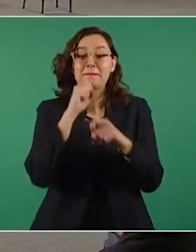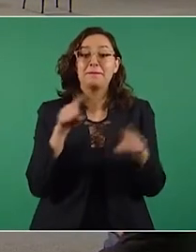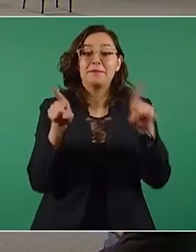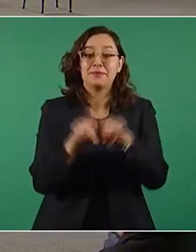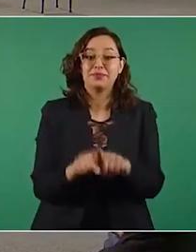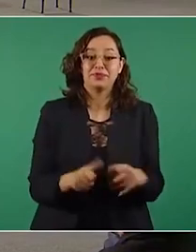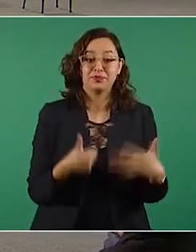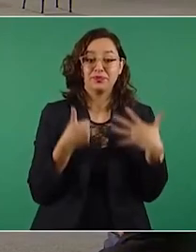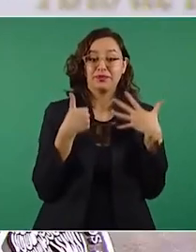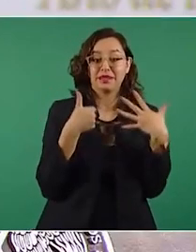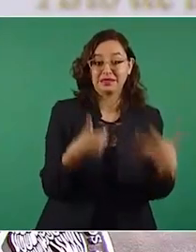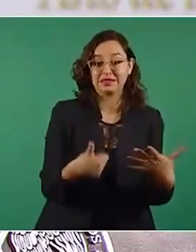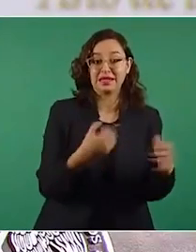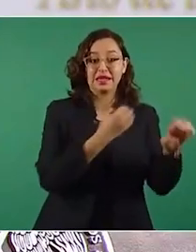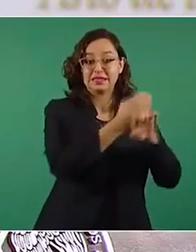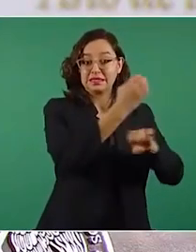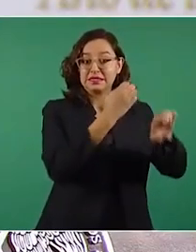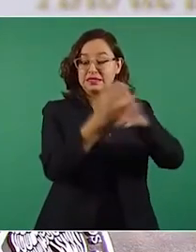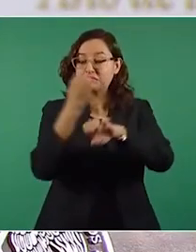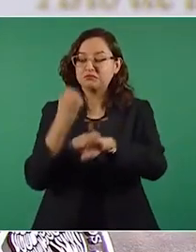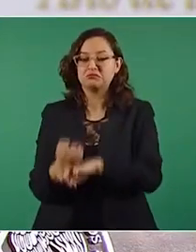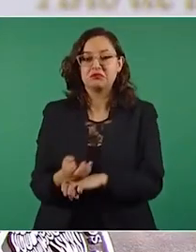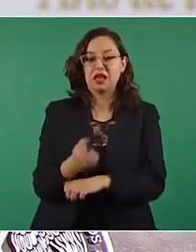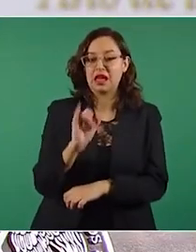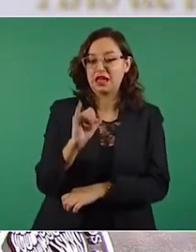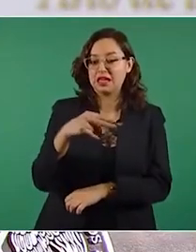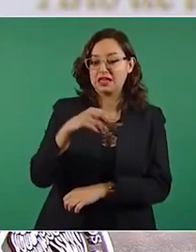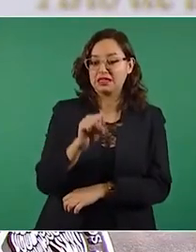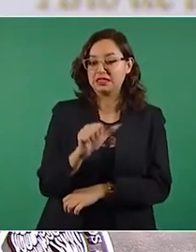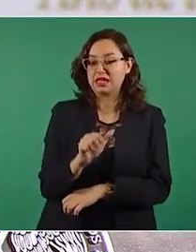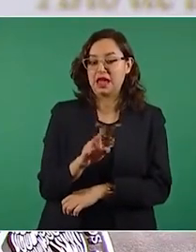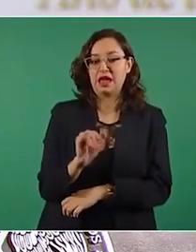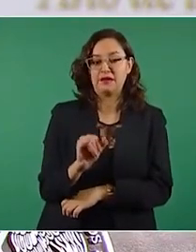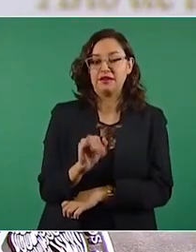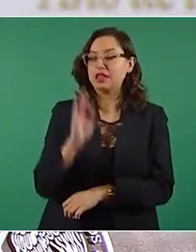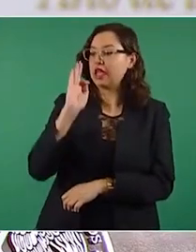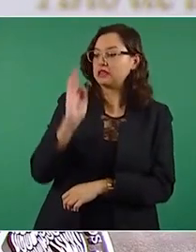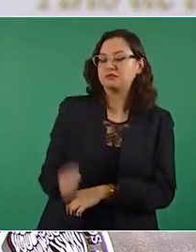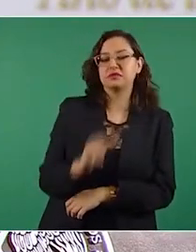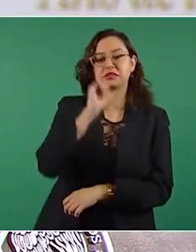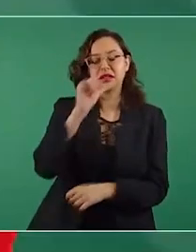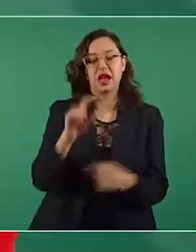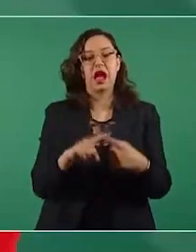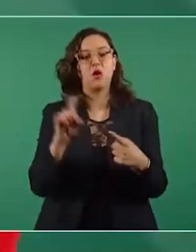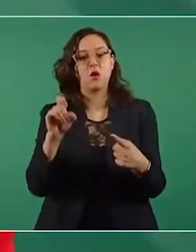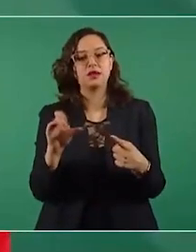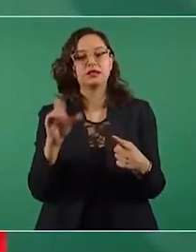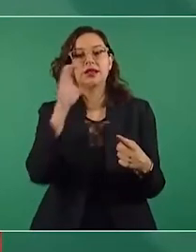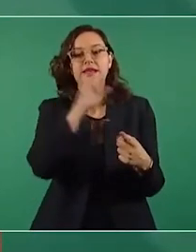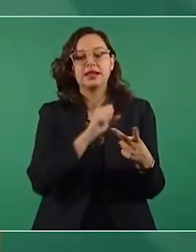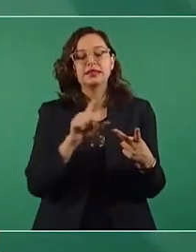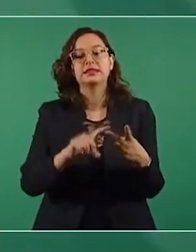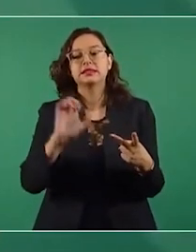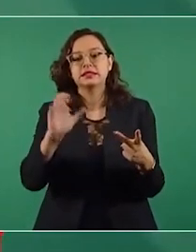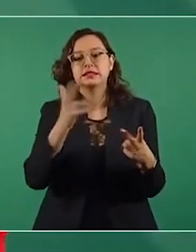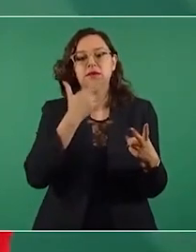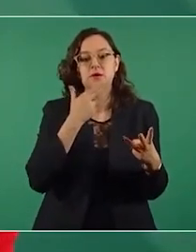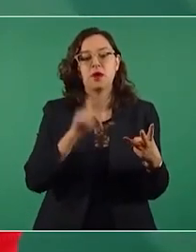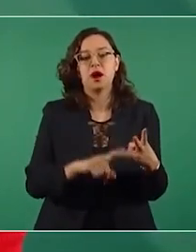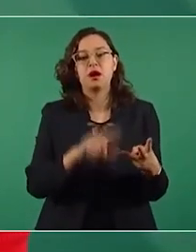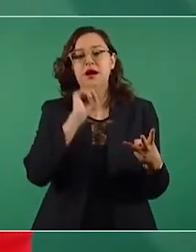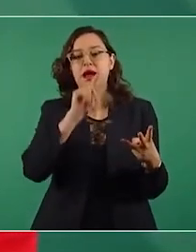han aceptado el INSABI: Aguascalientes, Chihuahua, Guanajuato, Jalisco, Nuevo León